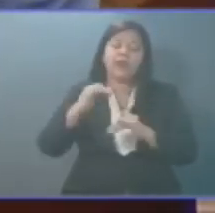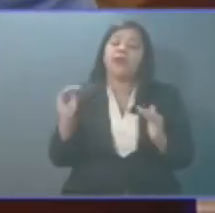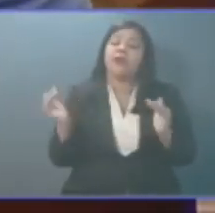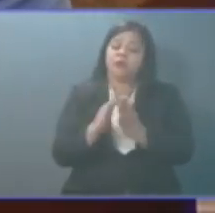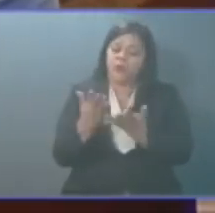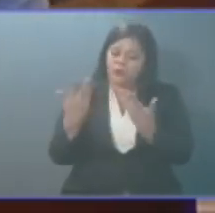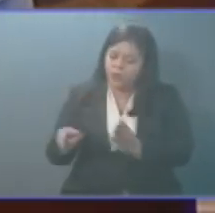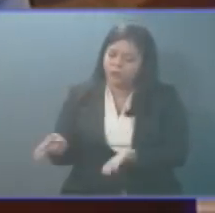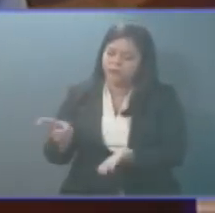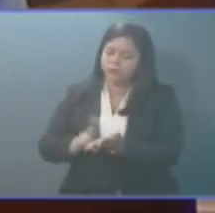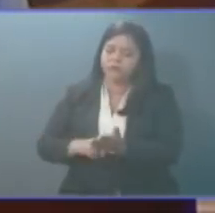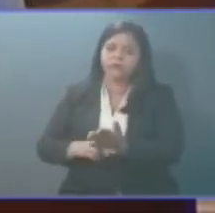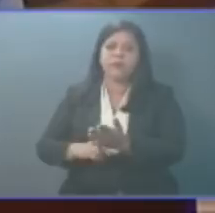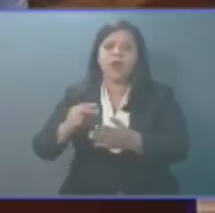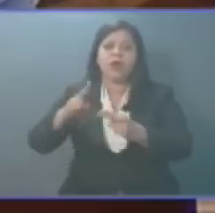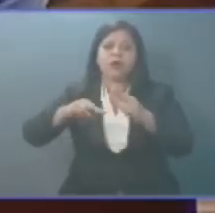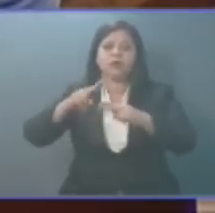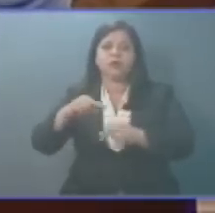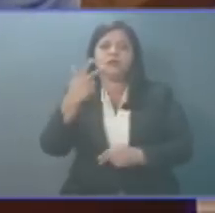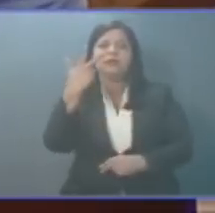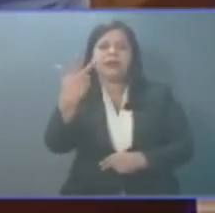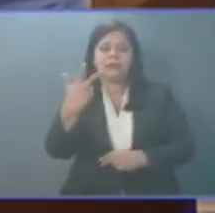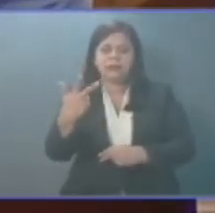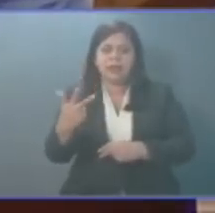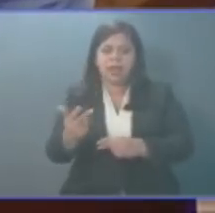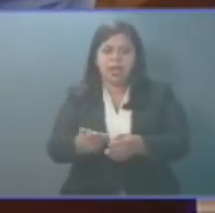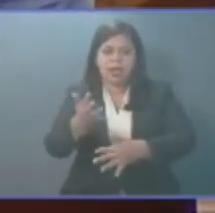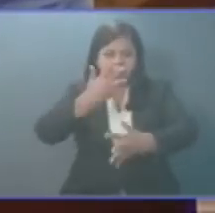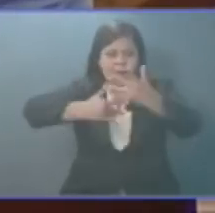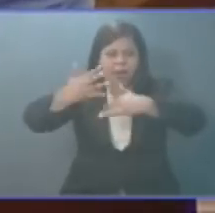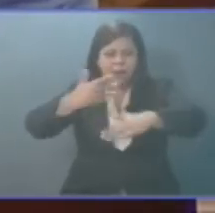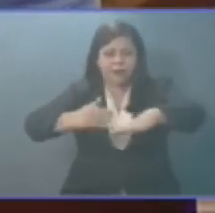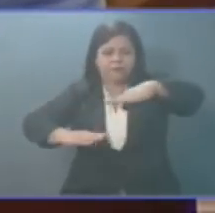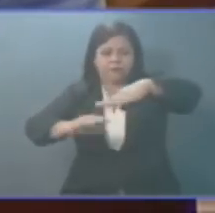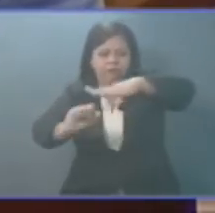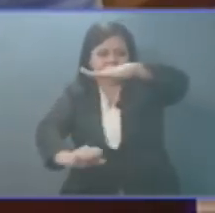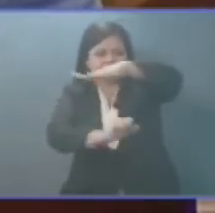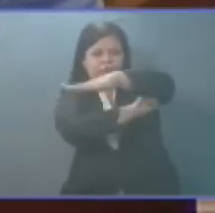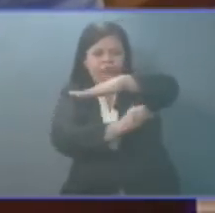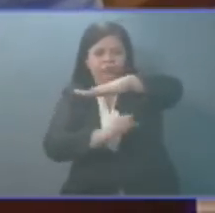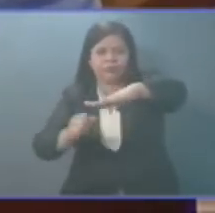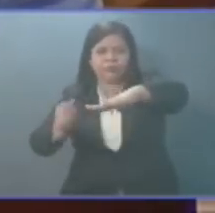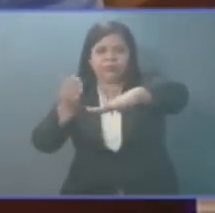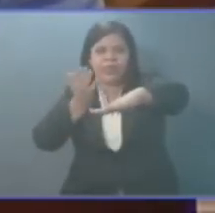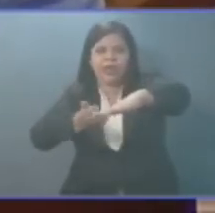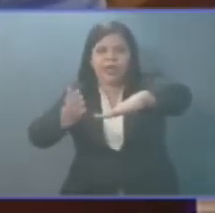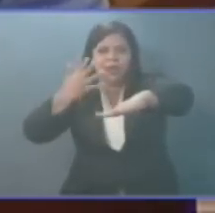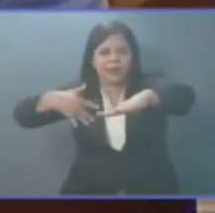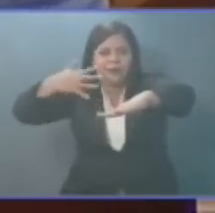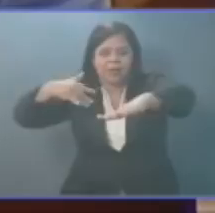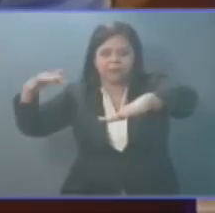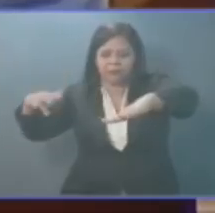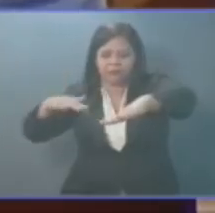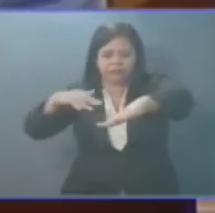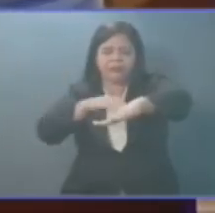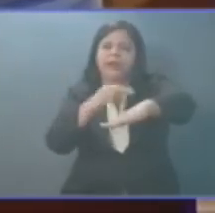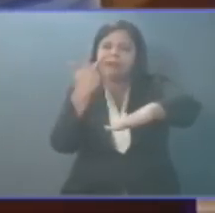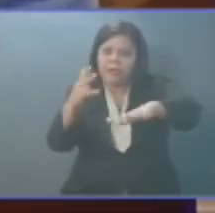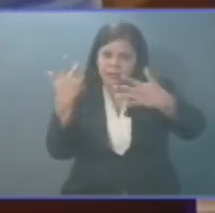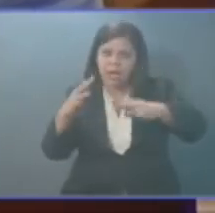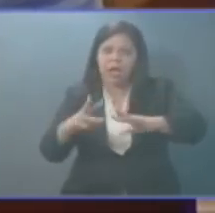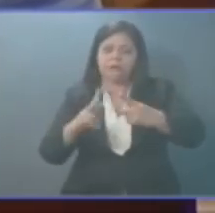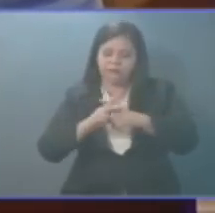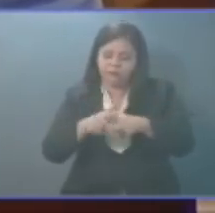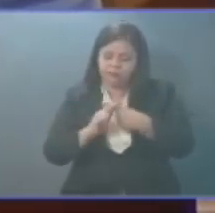la construcción de 3 muelles en el Golfo de Fonseca, Punta Chiquirín, Conchagüita y Zacatillo,